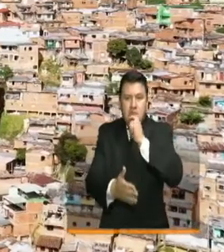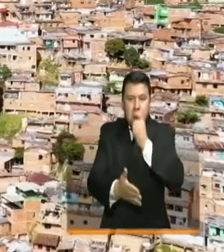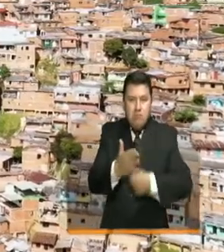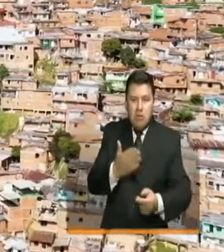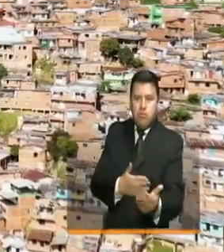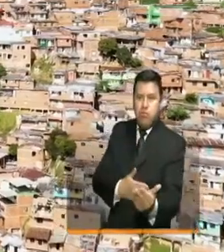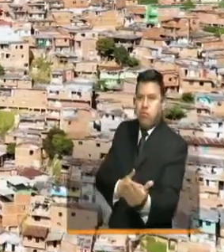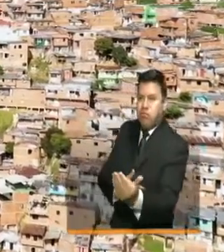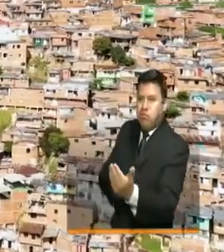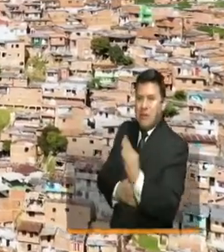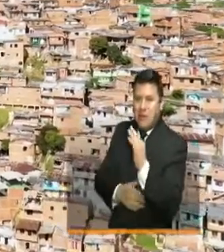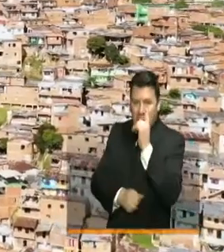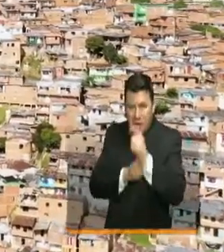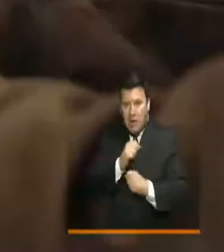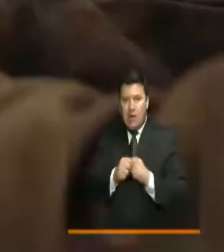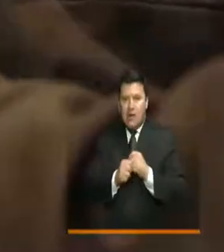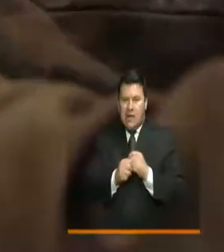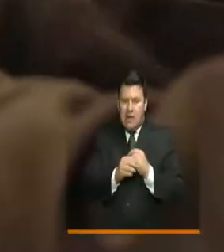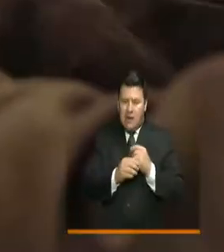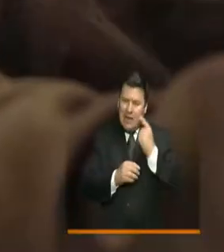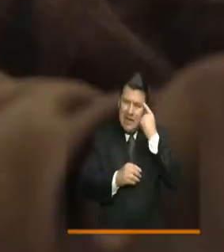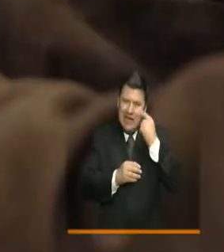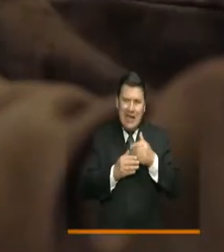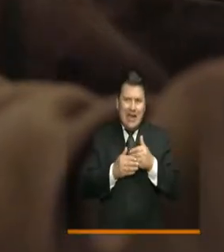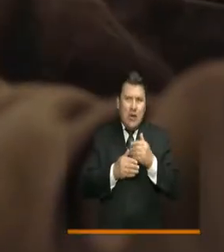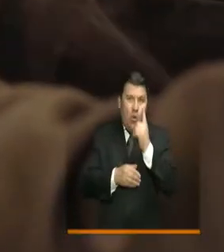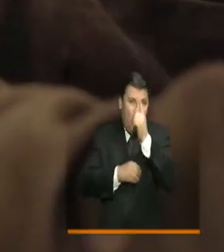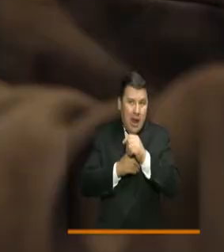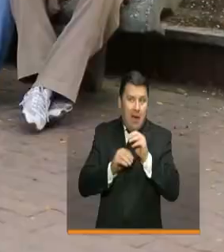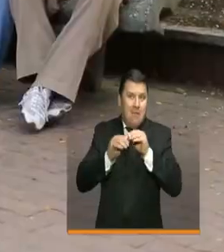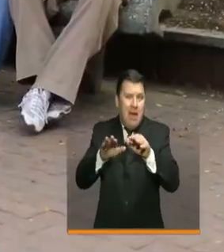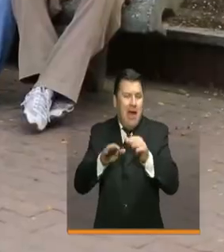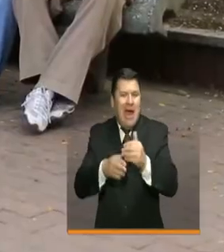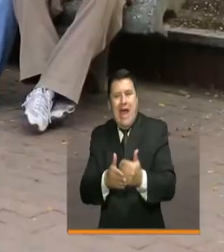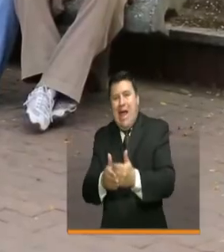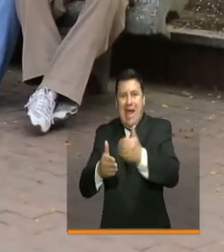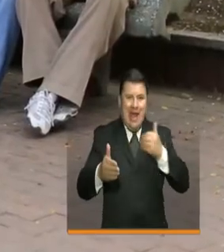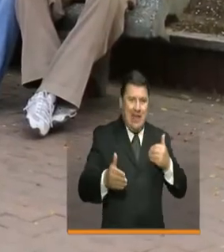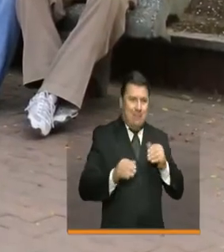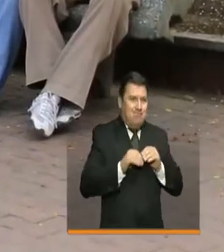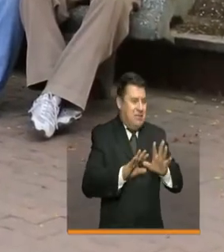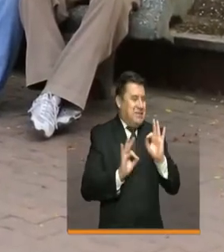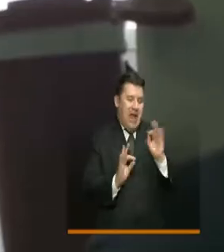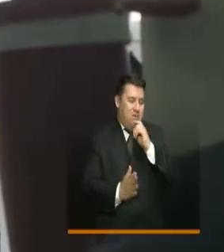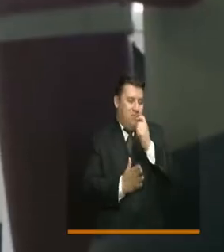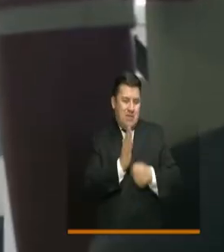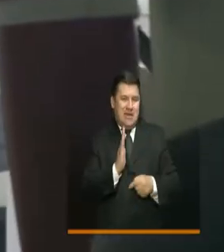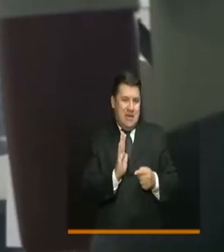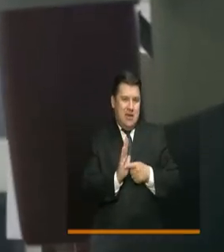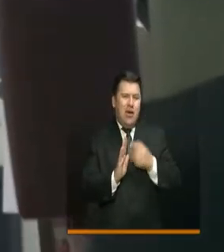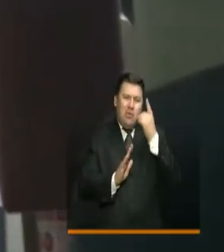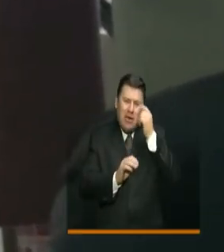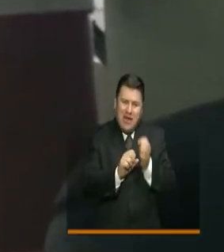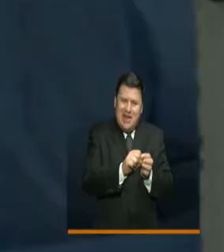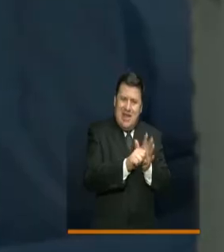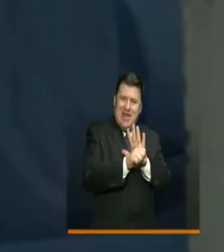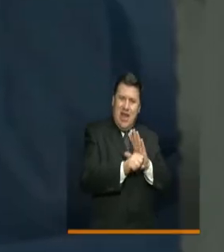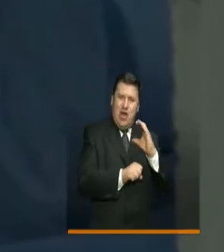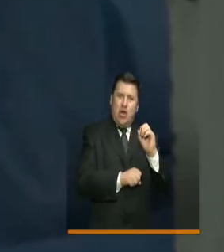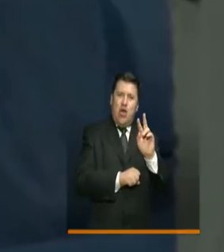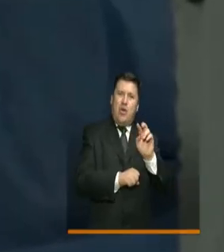tenía prevista para este año y que se adelantó y aumentó en el número de beneficiarios por la emergencia del